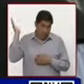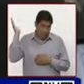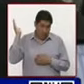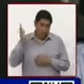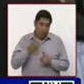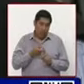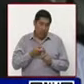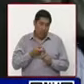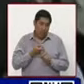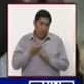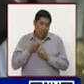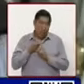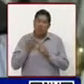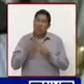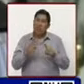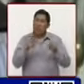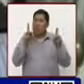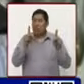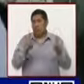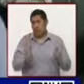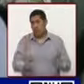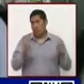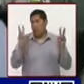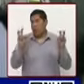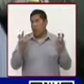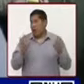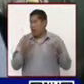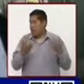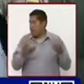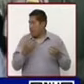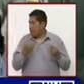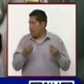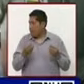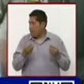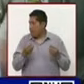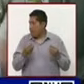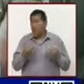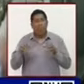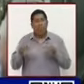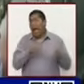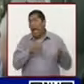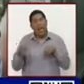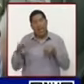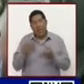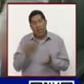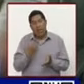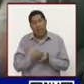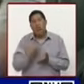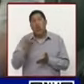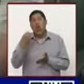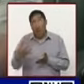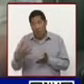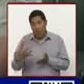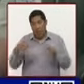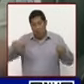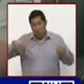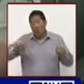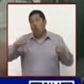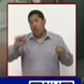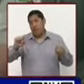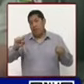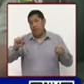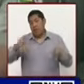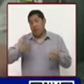habría captado a varias víctimas con la finalidad de realizar una compra de motocicletas y